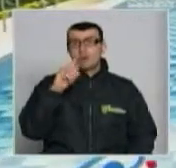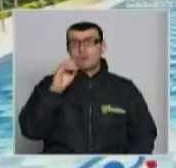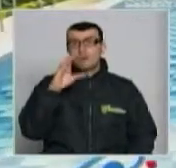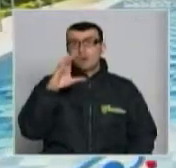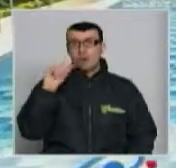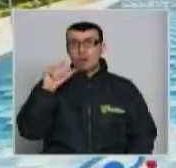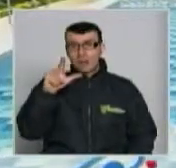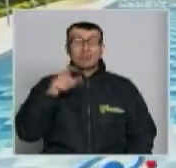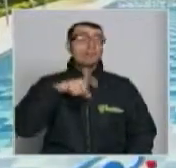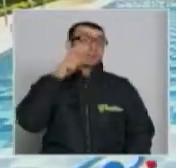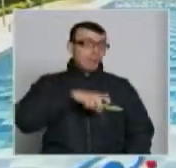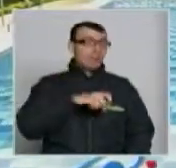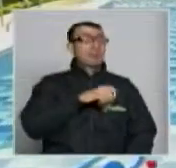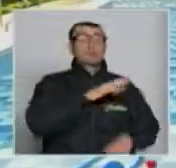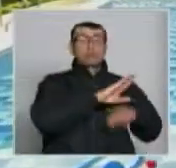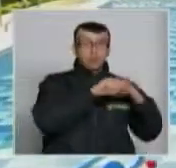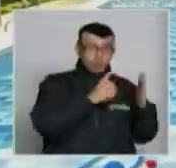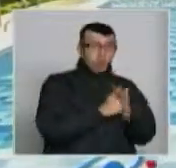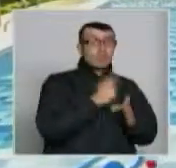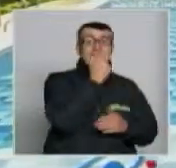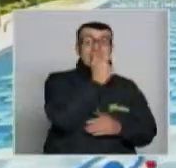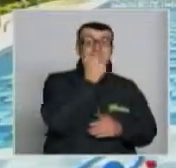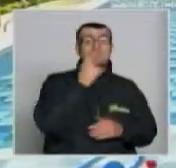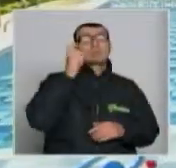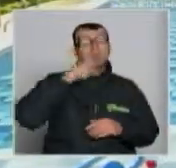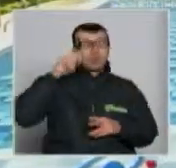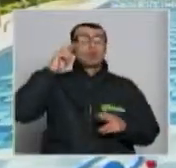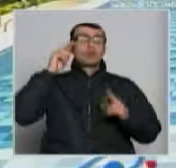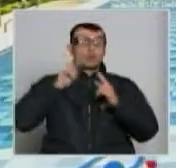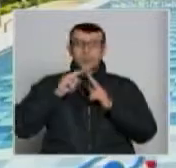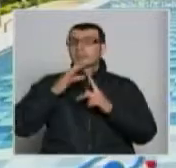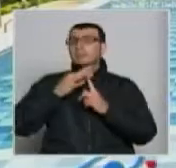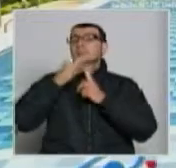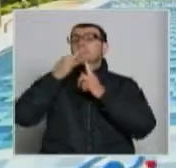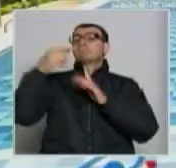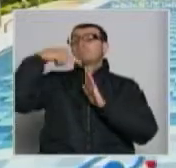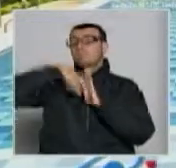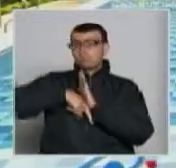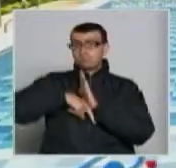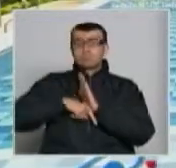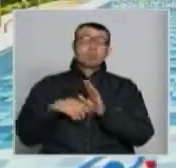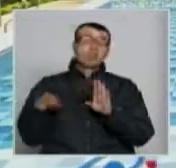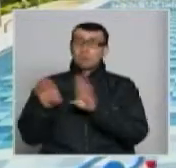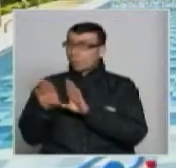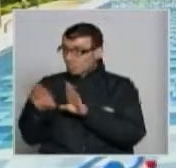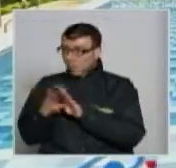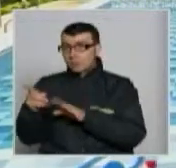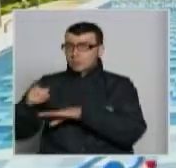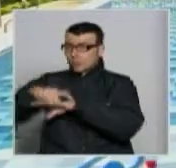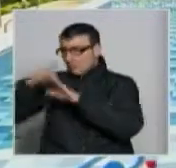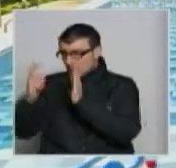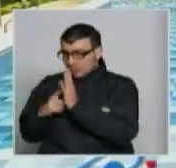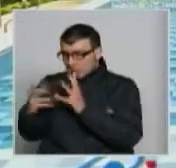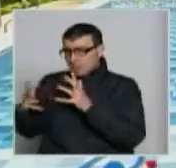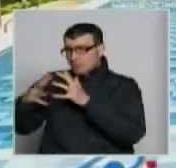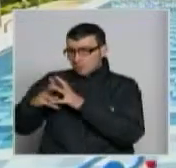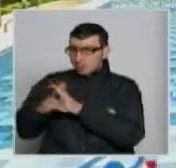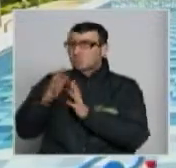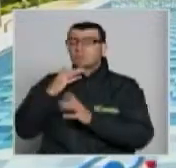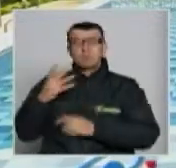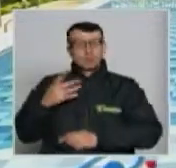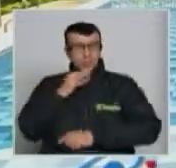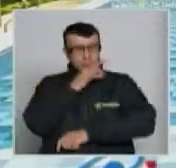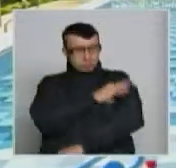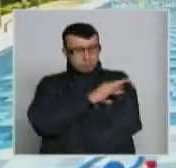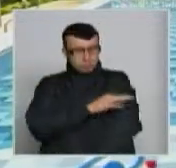así como los tratamientos biológicos complementarios los deberían de conocer todos los médicos. Cuando hablamos de acupuntura,